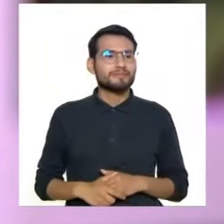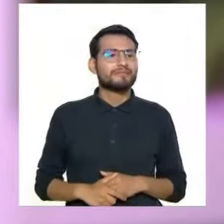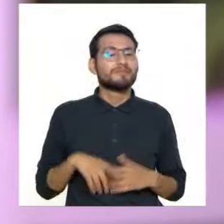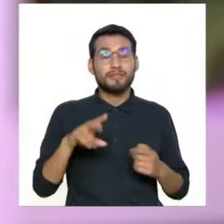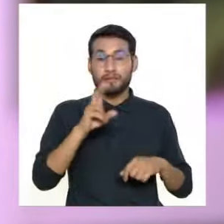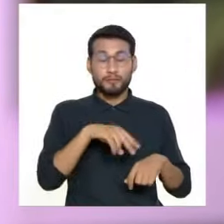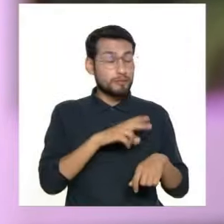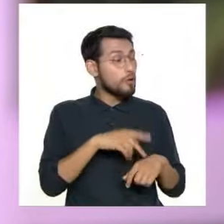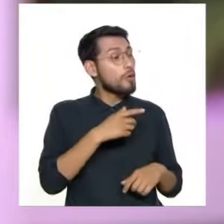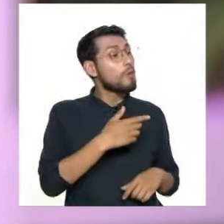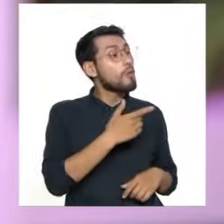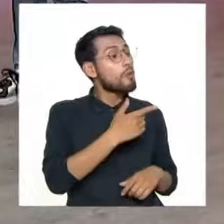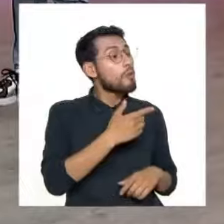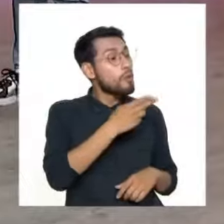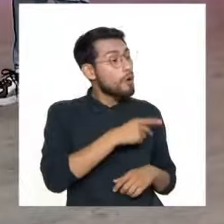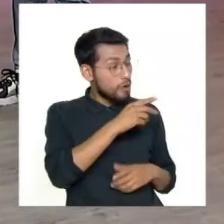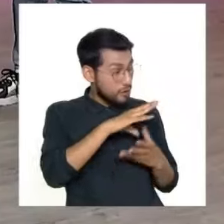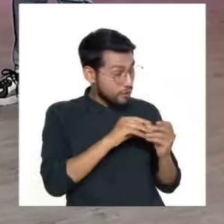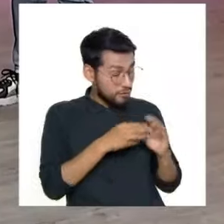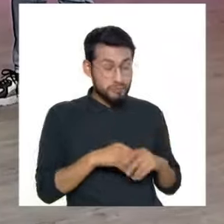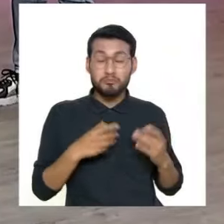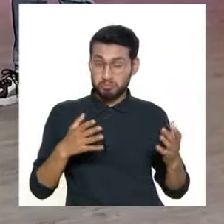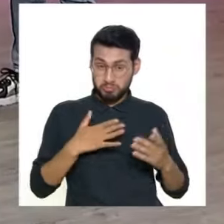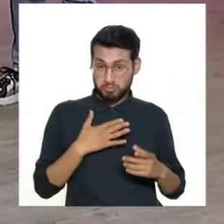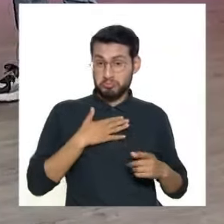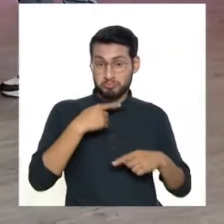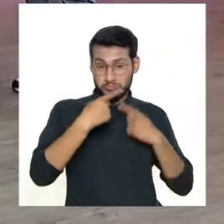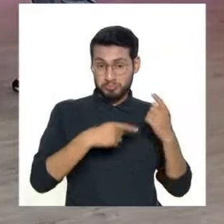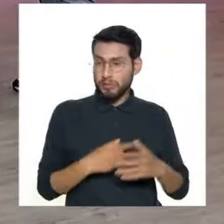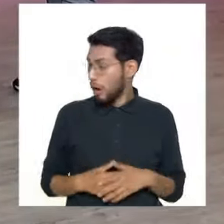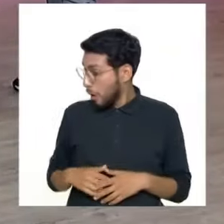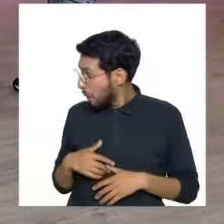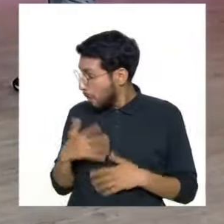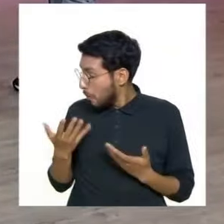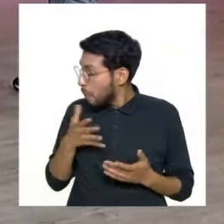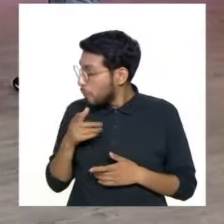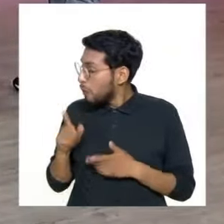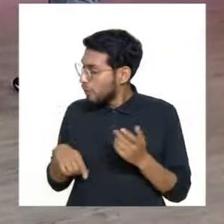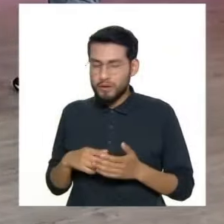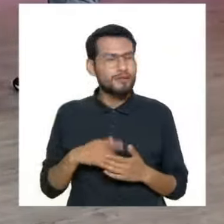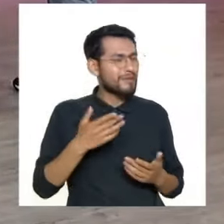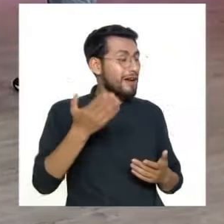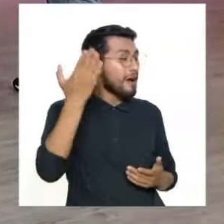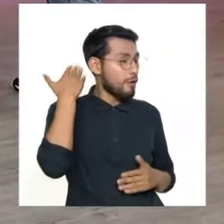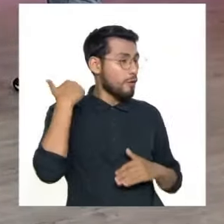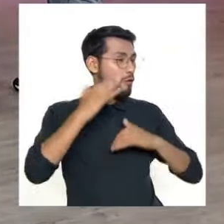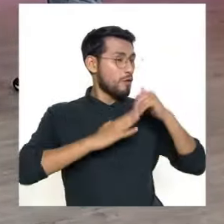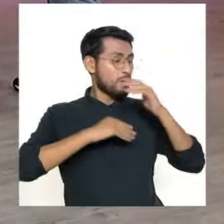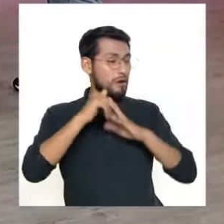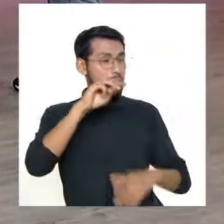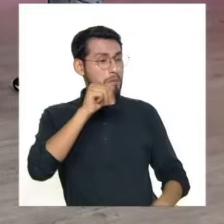papa la cocaína a ver a ver yo te cuento la historia de la papa favor Nicol his cuando estaban construyendo y acerca de matucana en la carretera